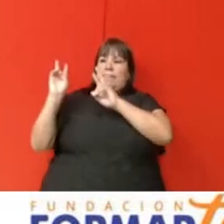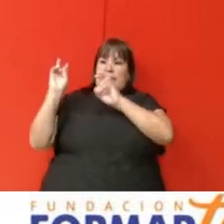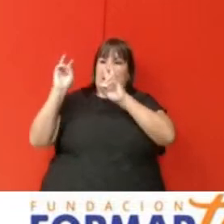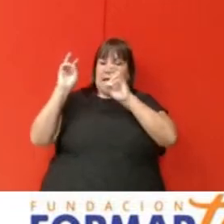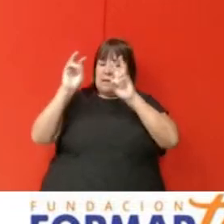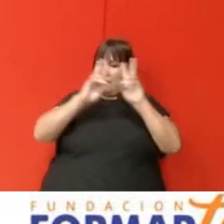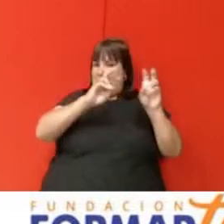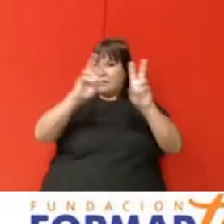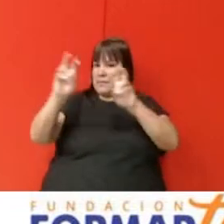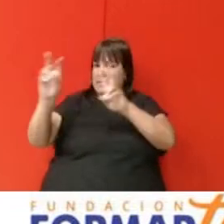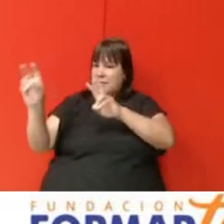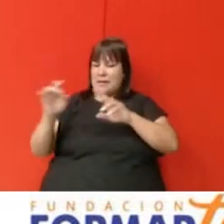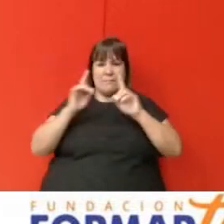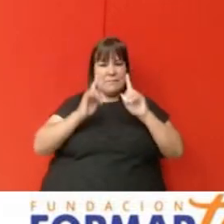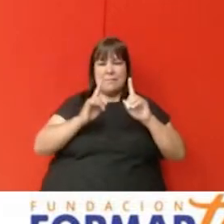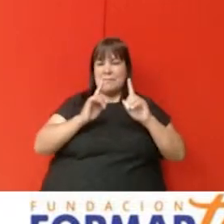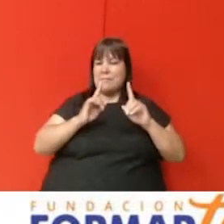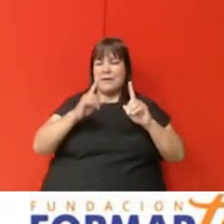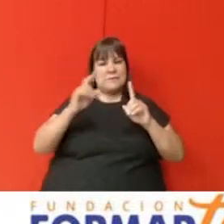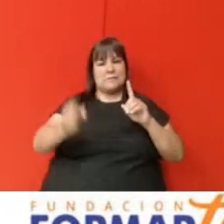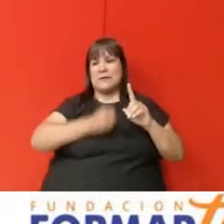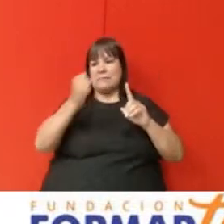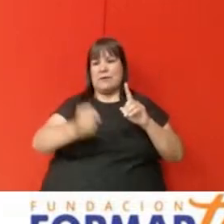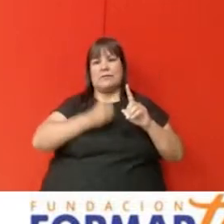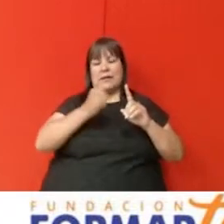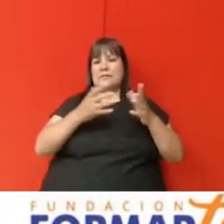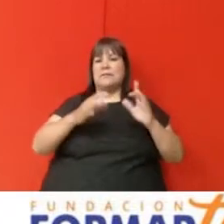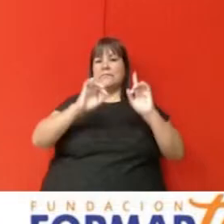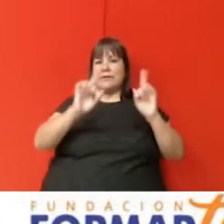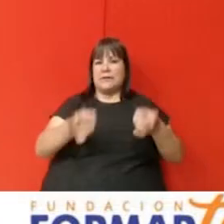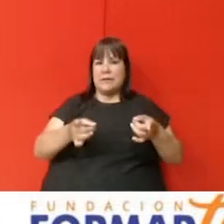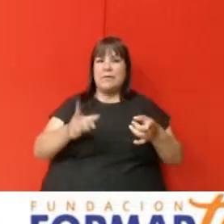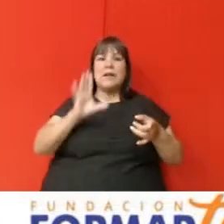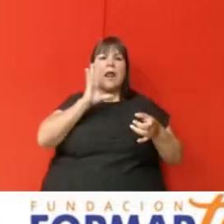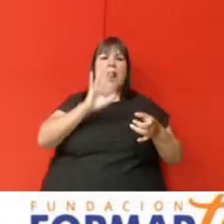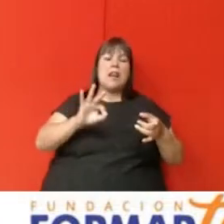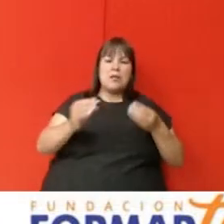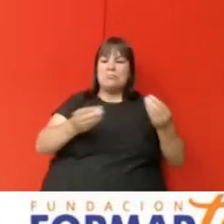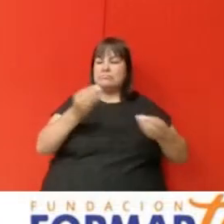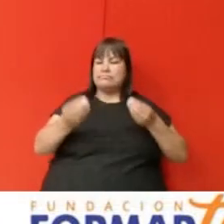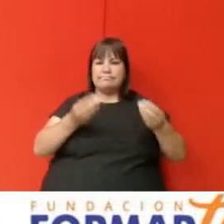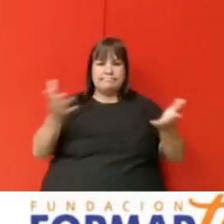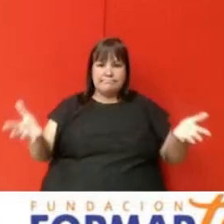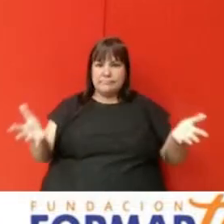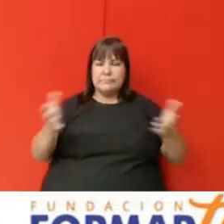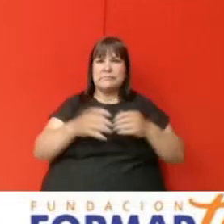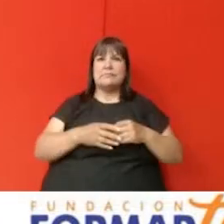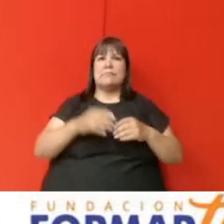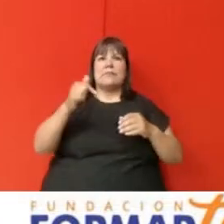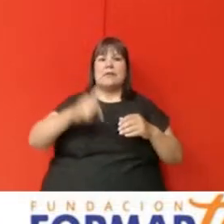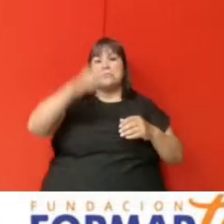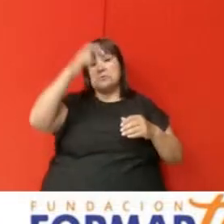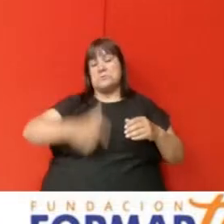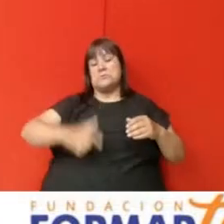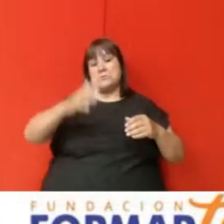es porque es importante, porque algo está pasando con eso. Desde mi punto, yo le voy a hablar